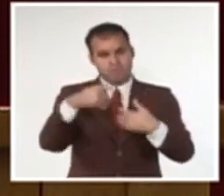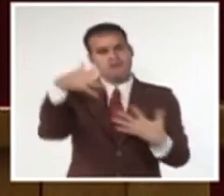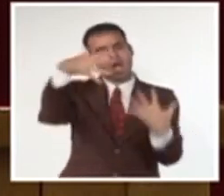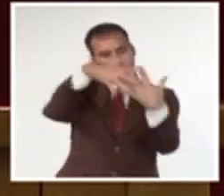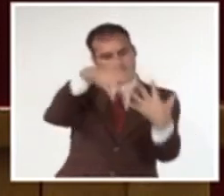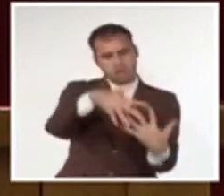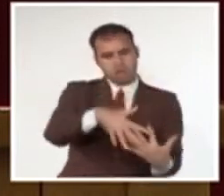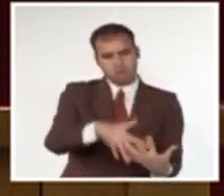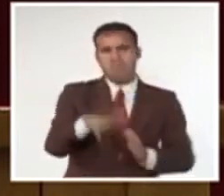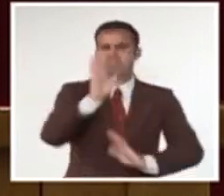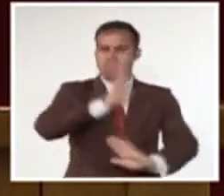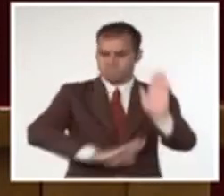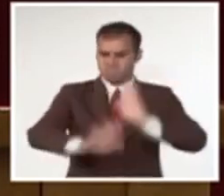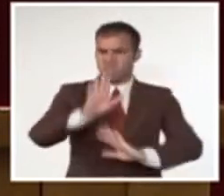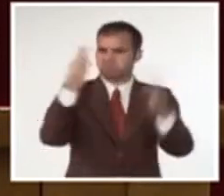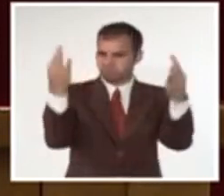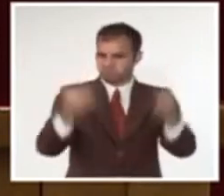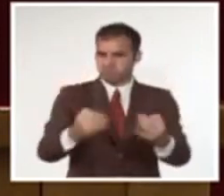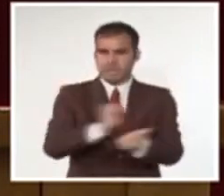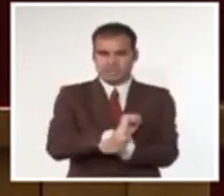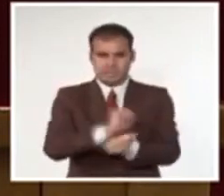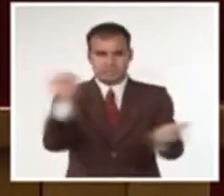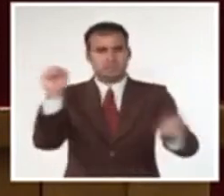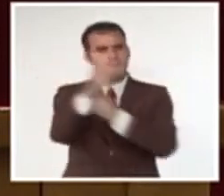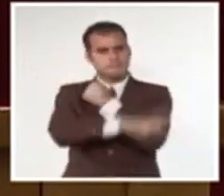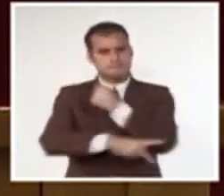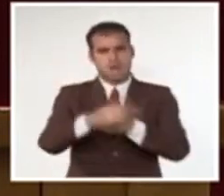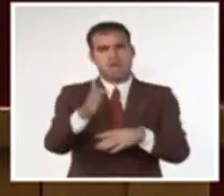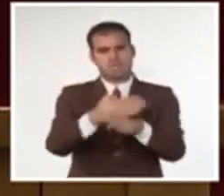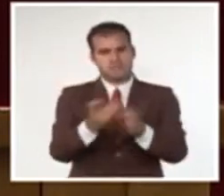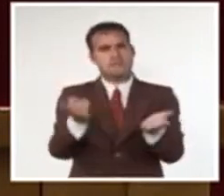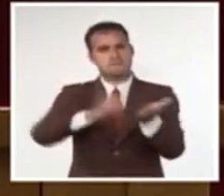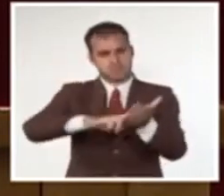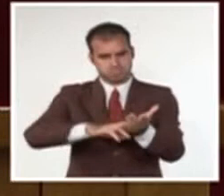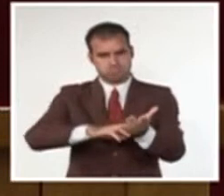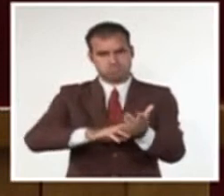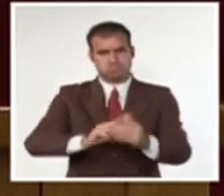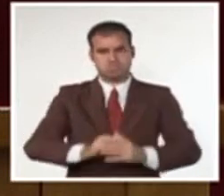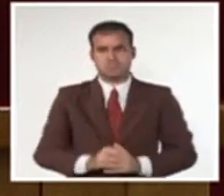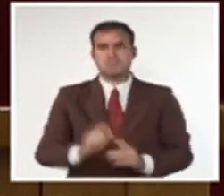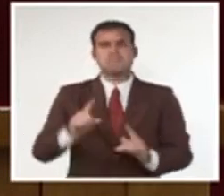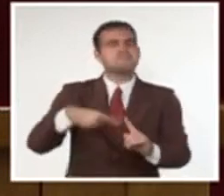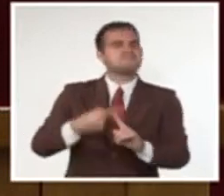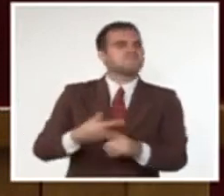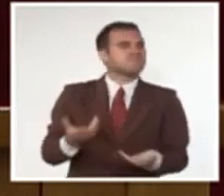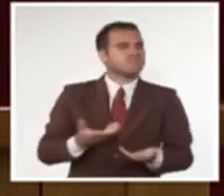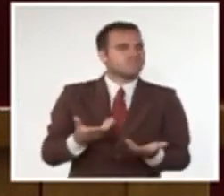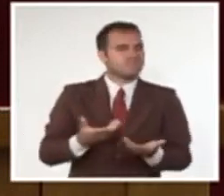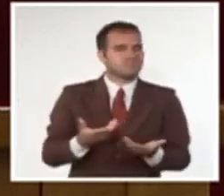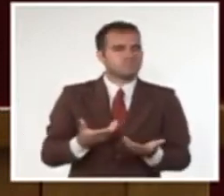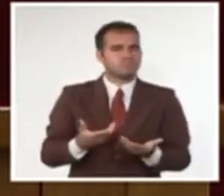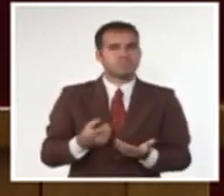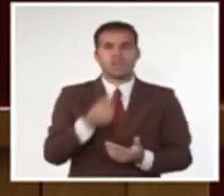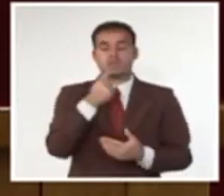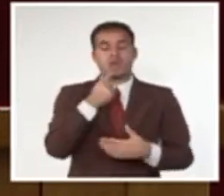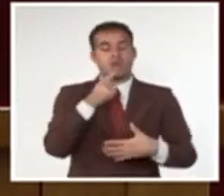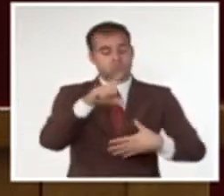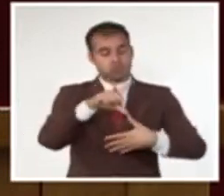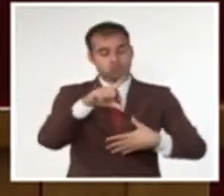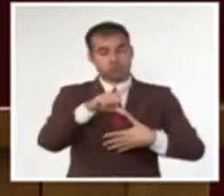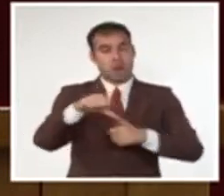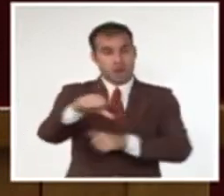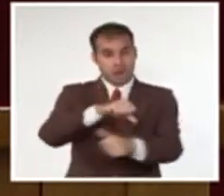defensa de la verdadera y definitiva soberanía de las naciones que la integran y la salvaguarda de la proclama de América Latina y el